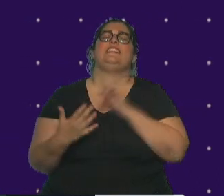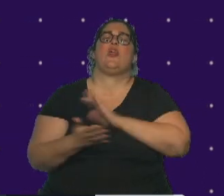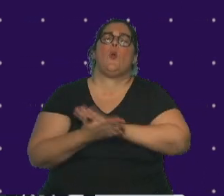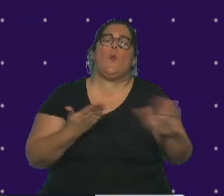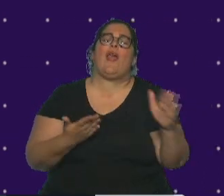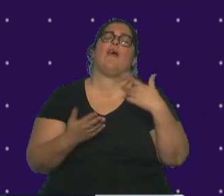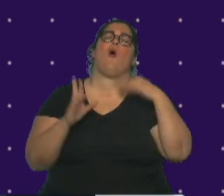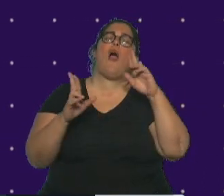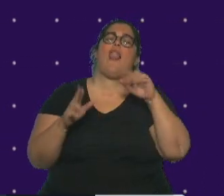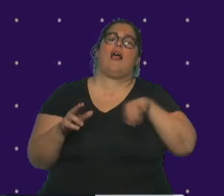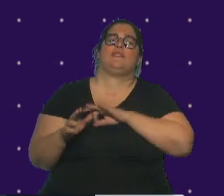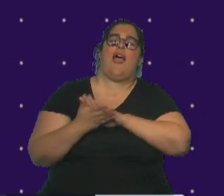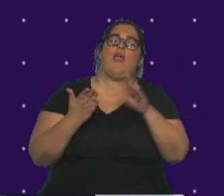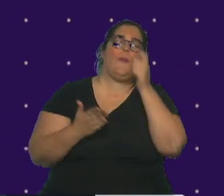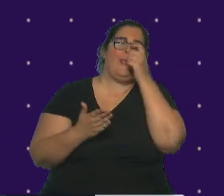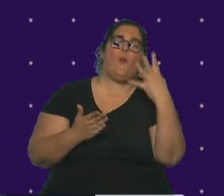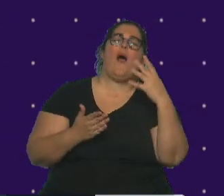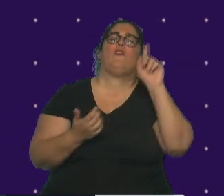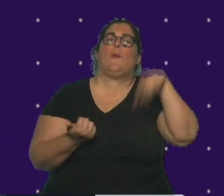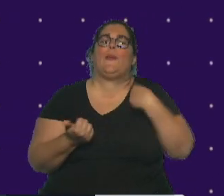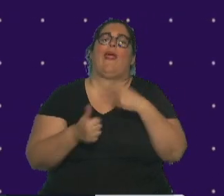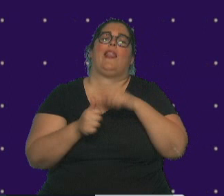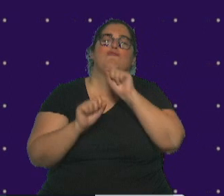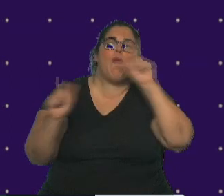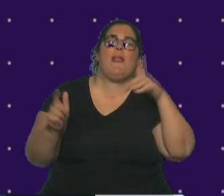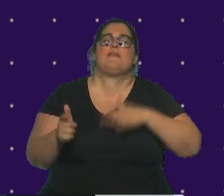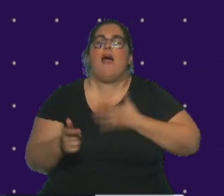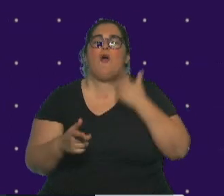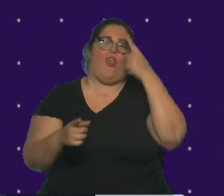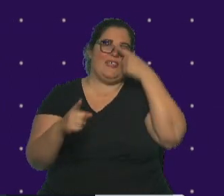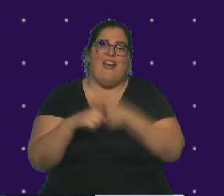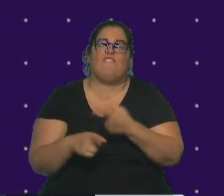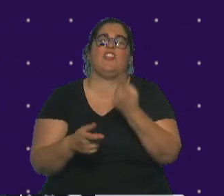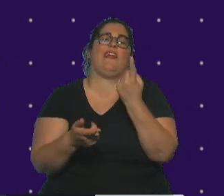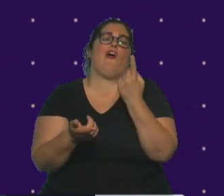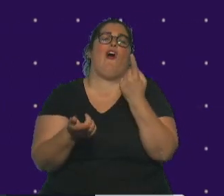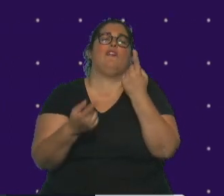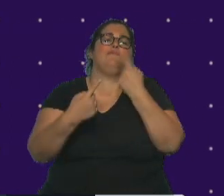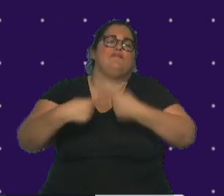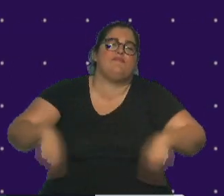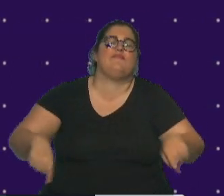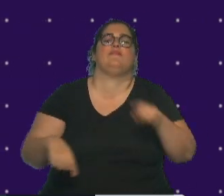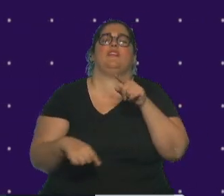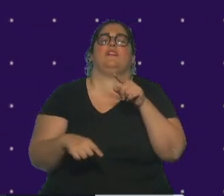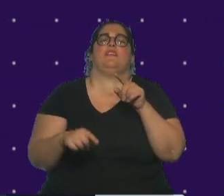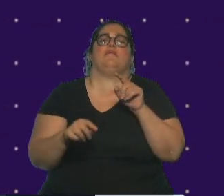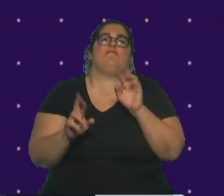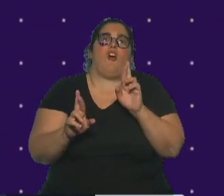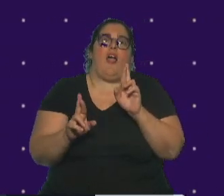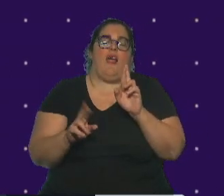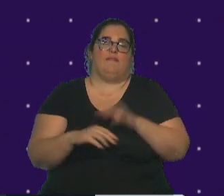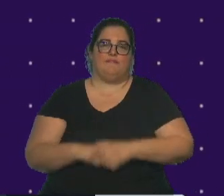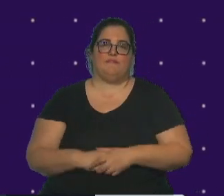amor, desafíos y de resiliencia para cuando las cosas no vayan como los pensamos.